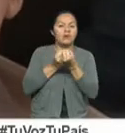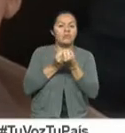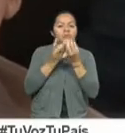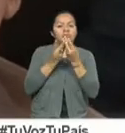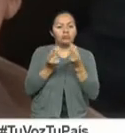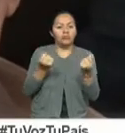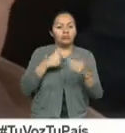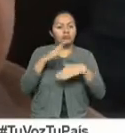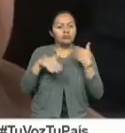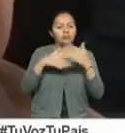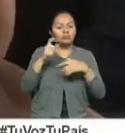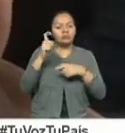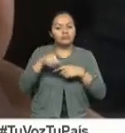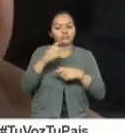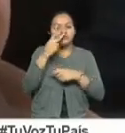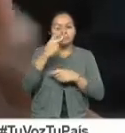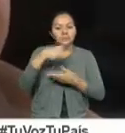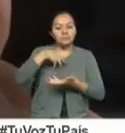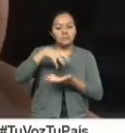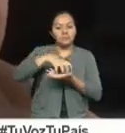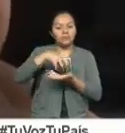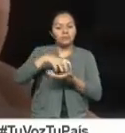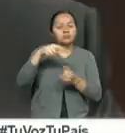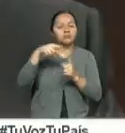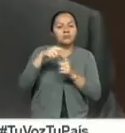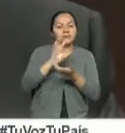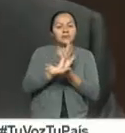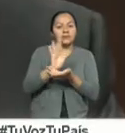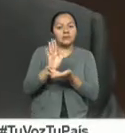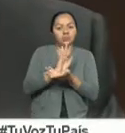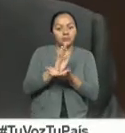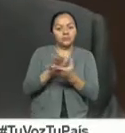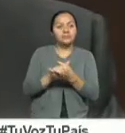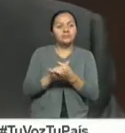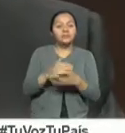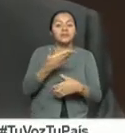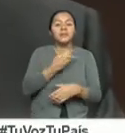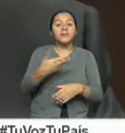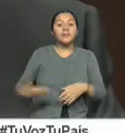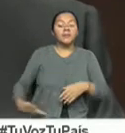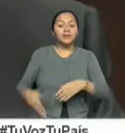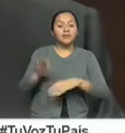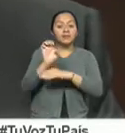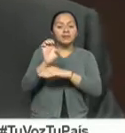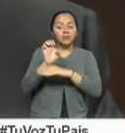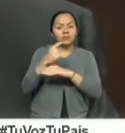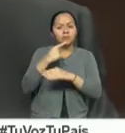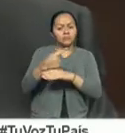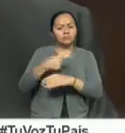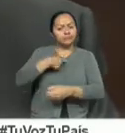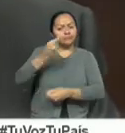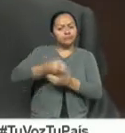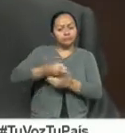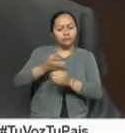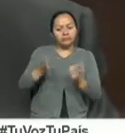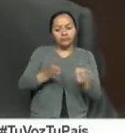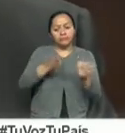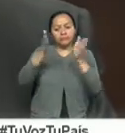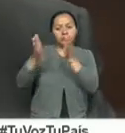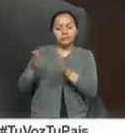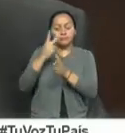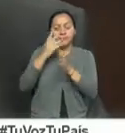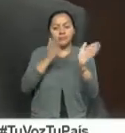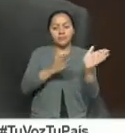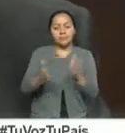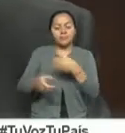problema que tiene la querida población de Zaruma. El señor presidente de la República ha dispuesto las siguientes